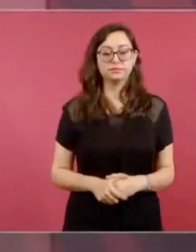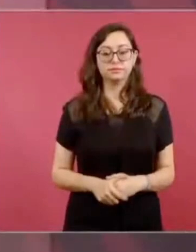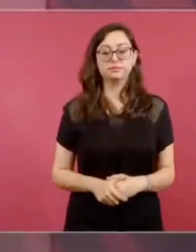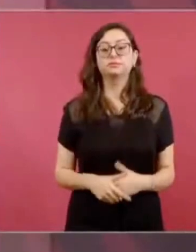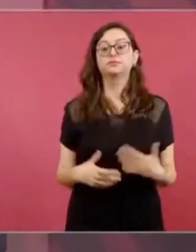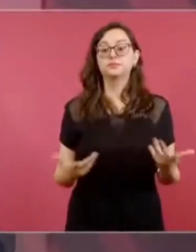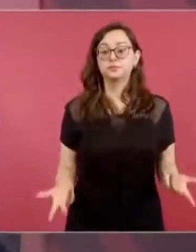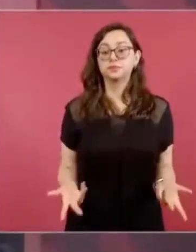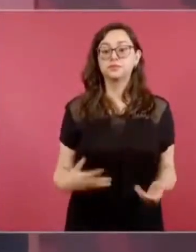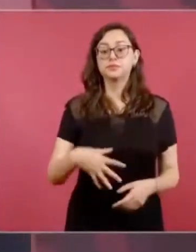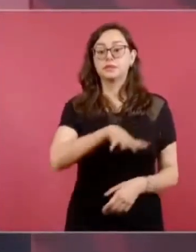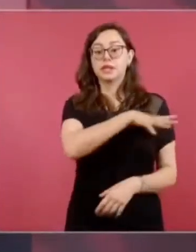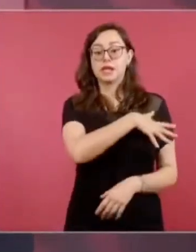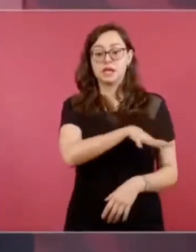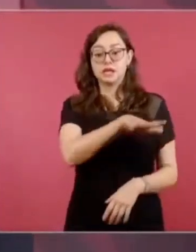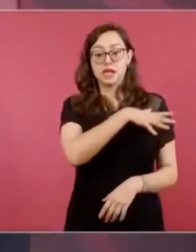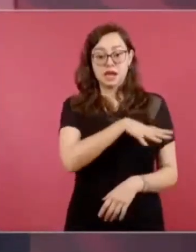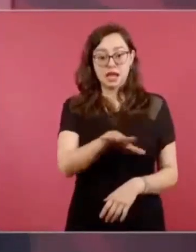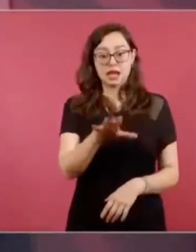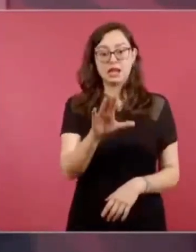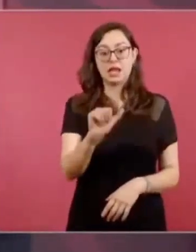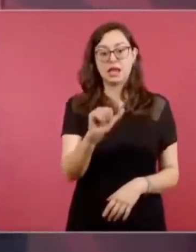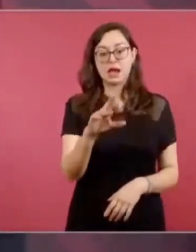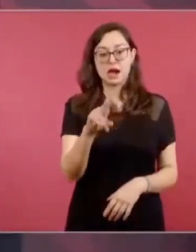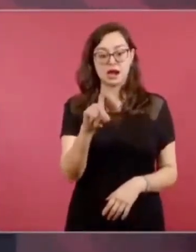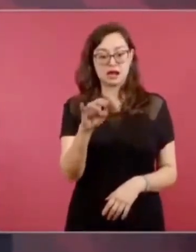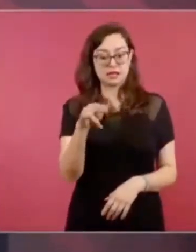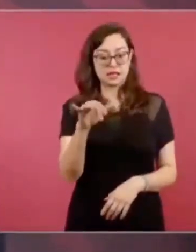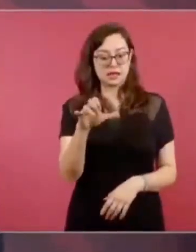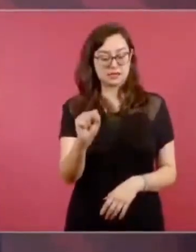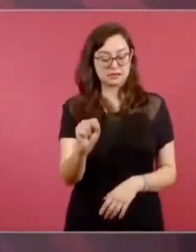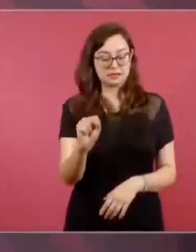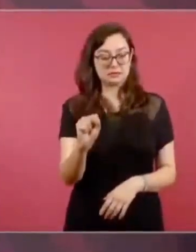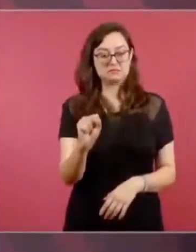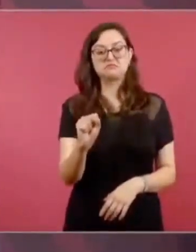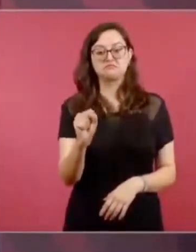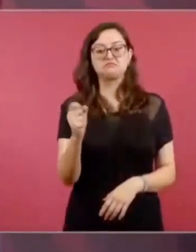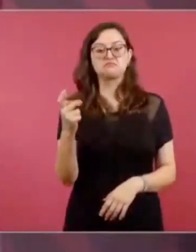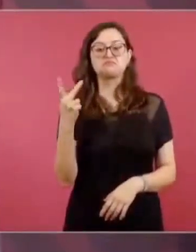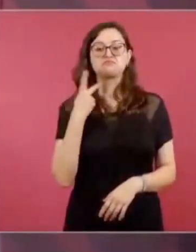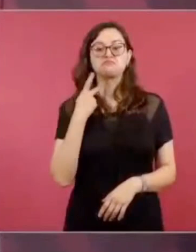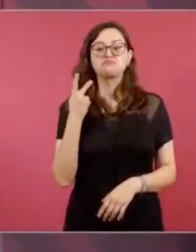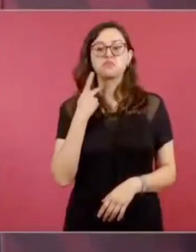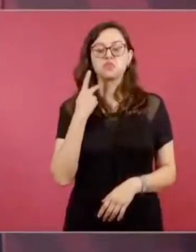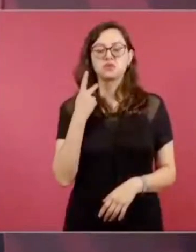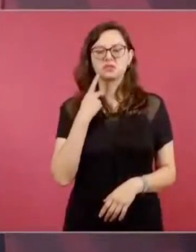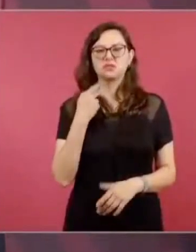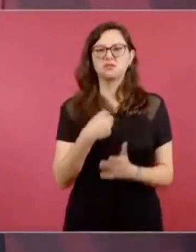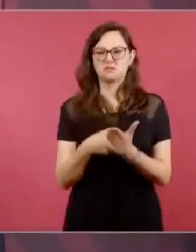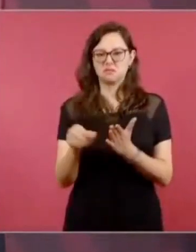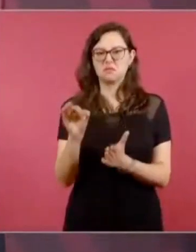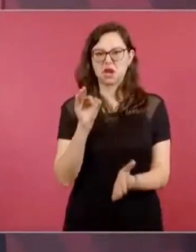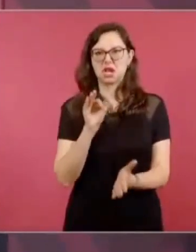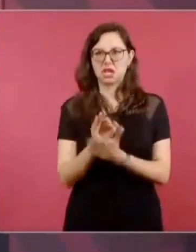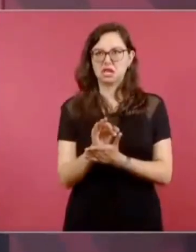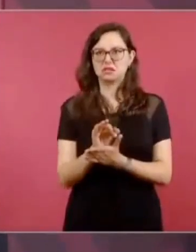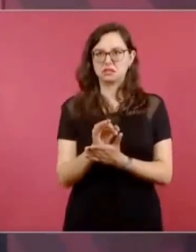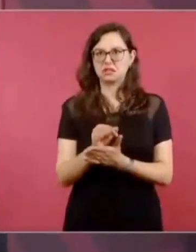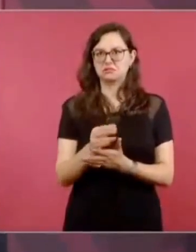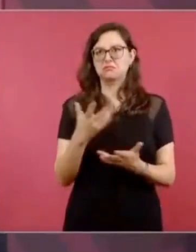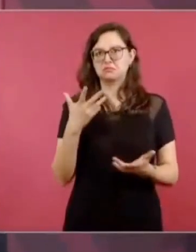el general Cárdenas pues fue un político visionario.